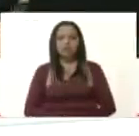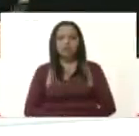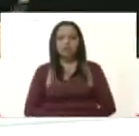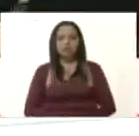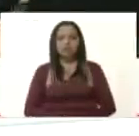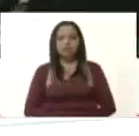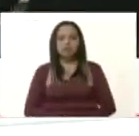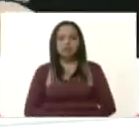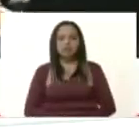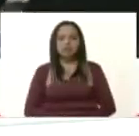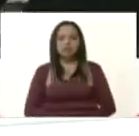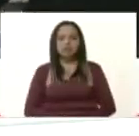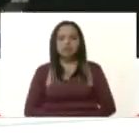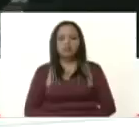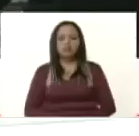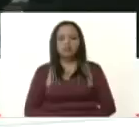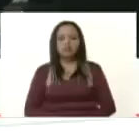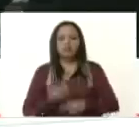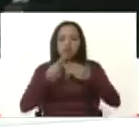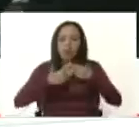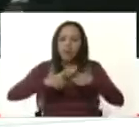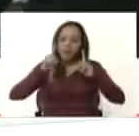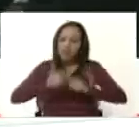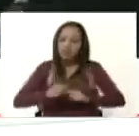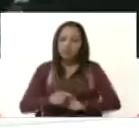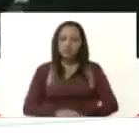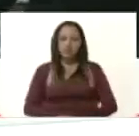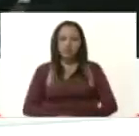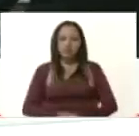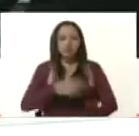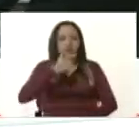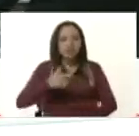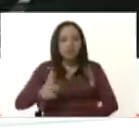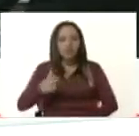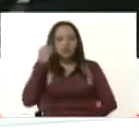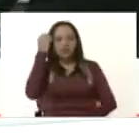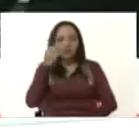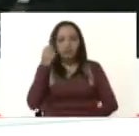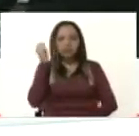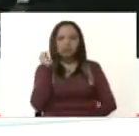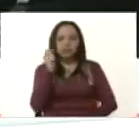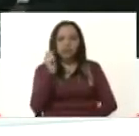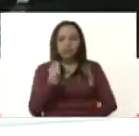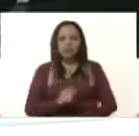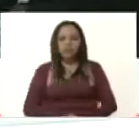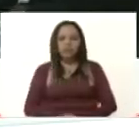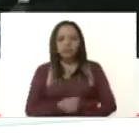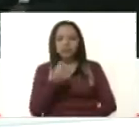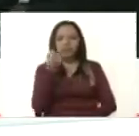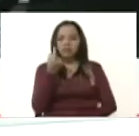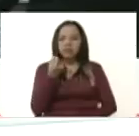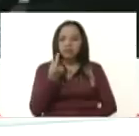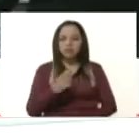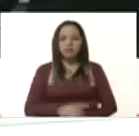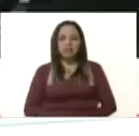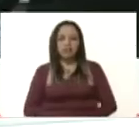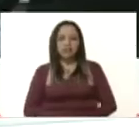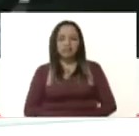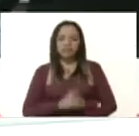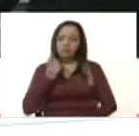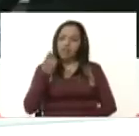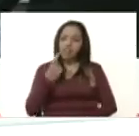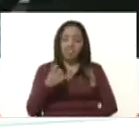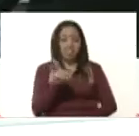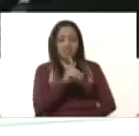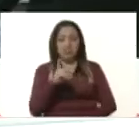Cúmplase. Pero para los que sigan con la teoría de que hace falta el líquido, que no se lo piden al